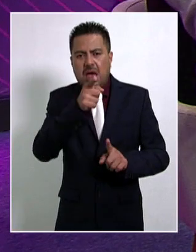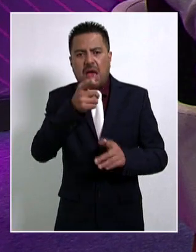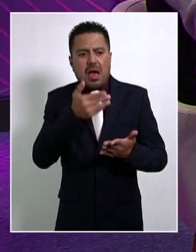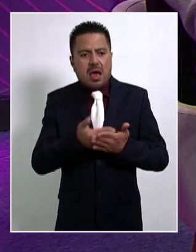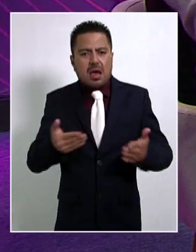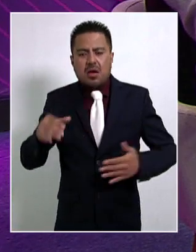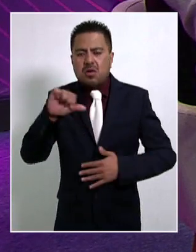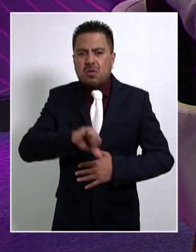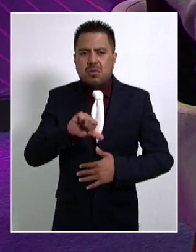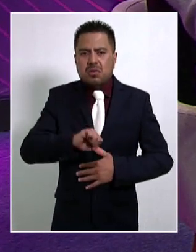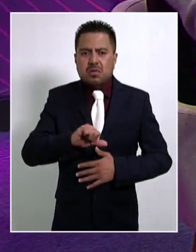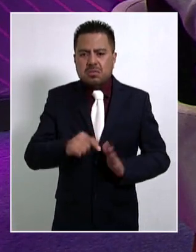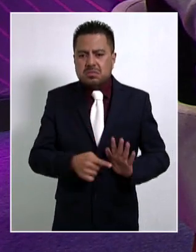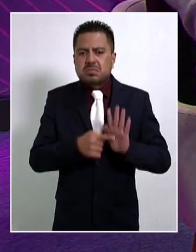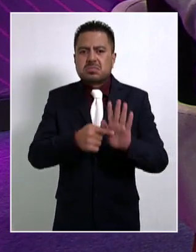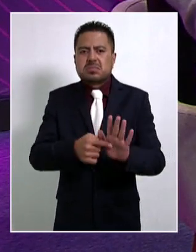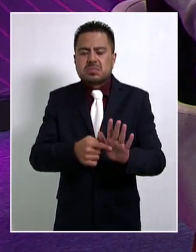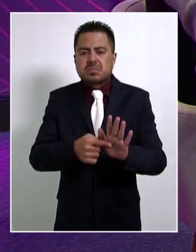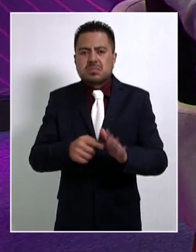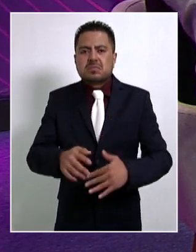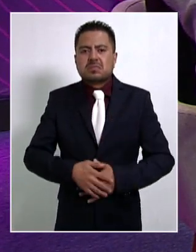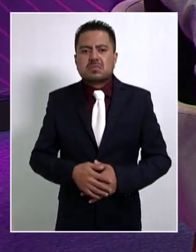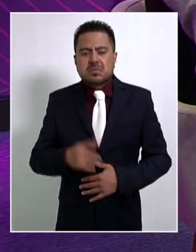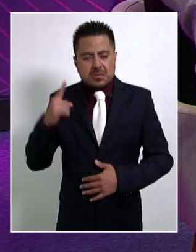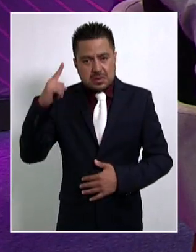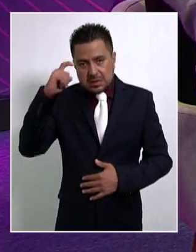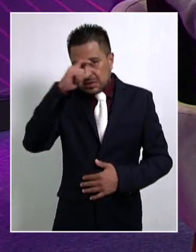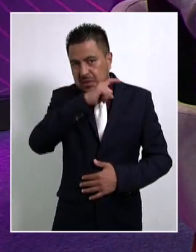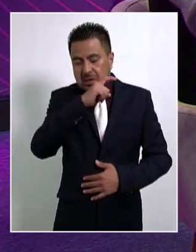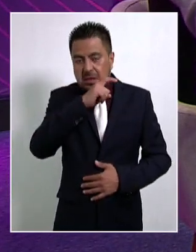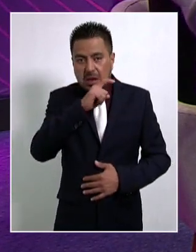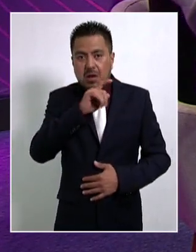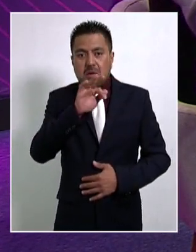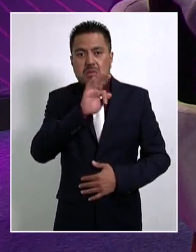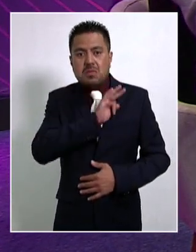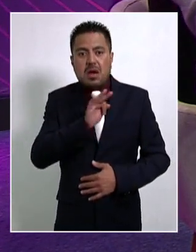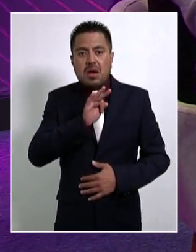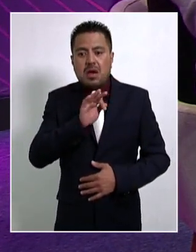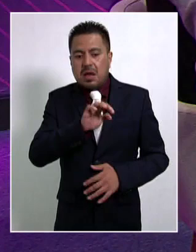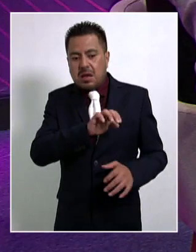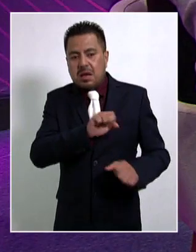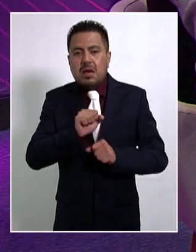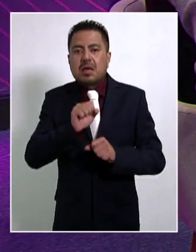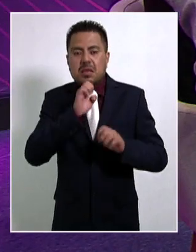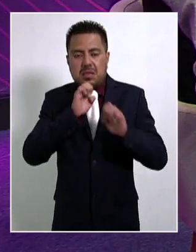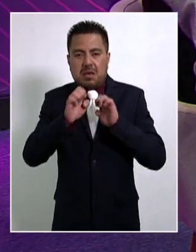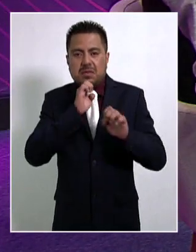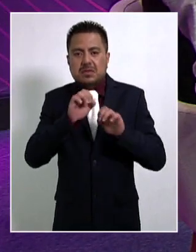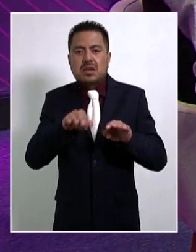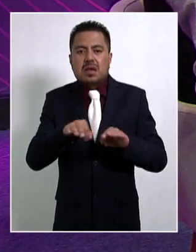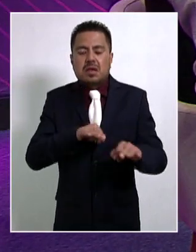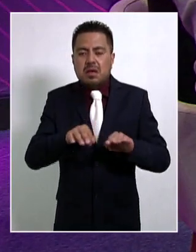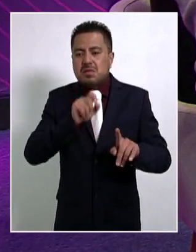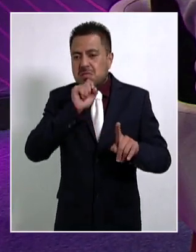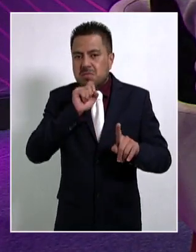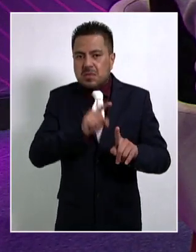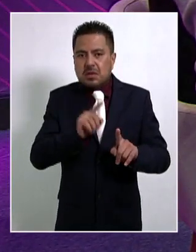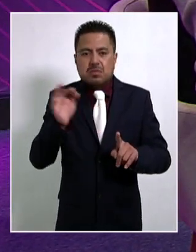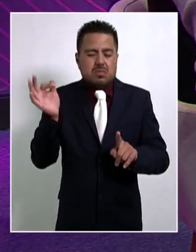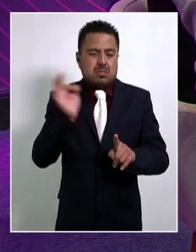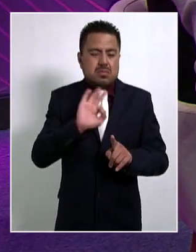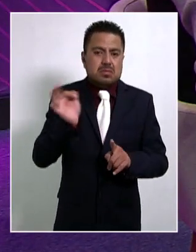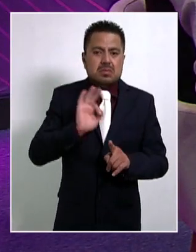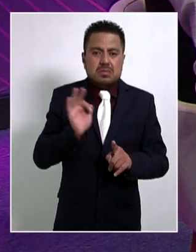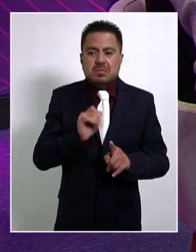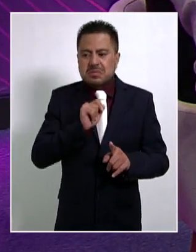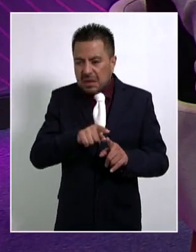estás presentando. Y difícilmente incluso podría llegar yo a mi entrevista de trabajo. En la misma entrevista